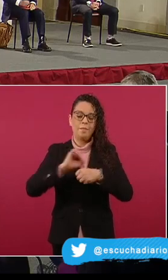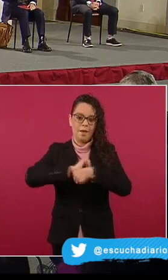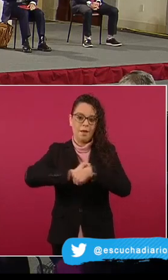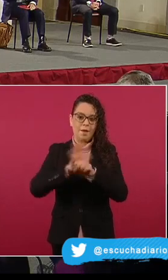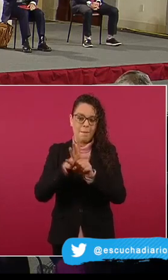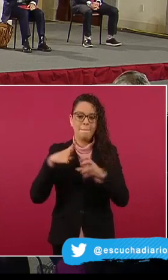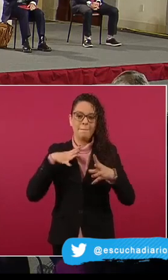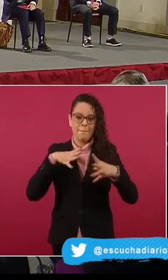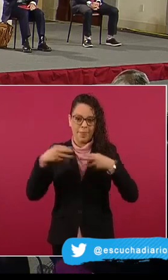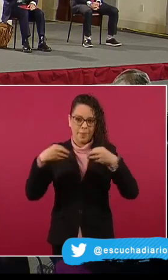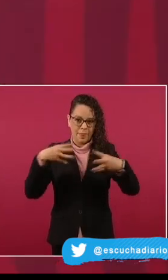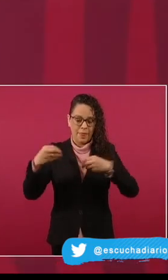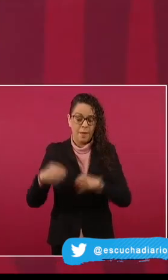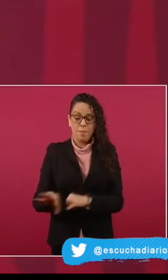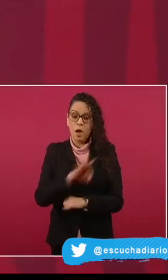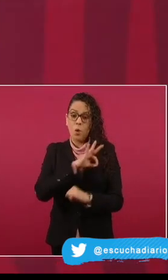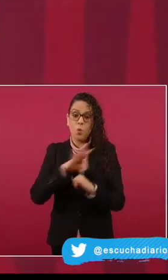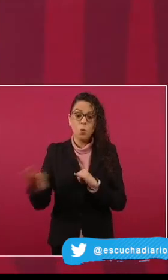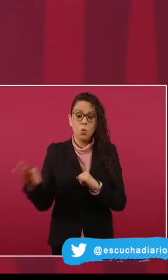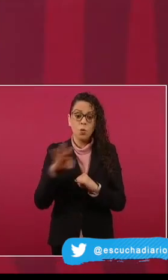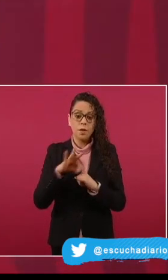zonas rurales del país.